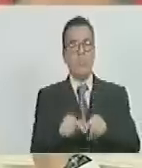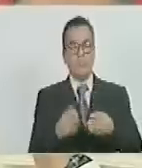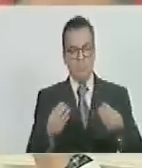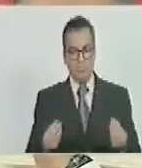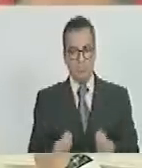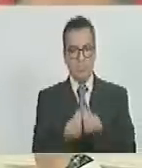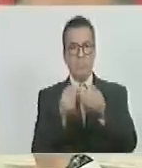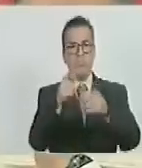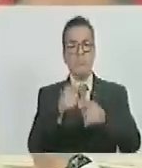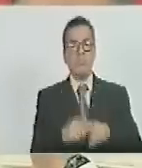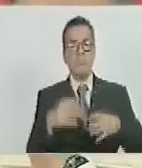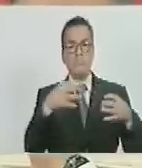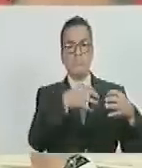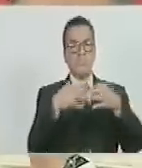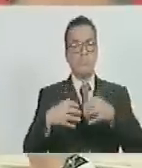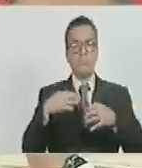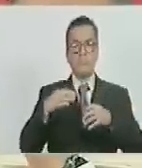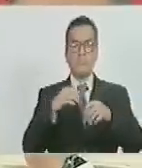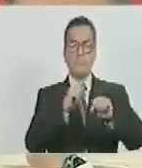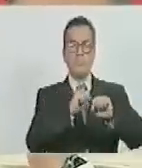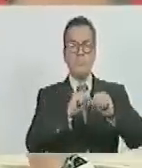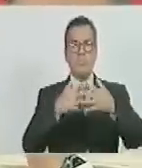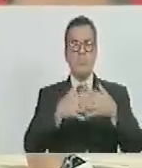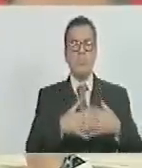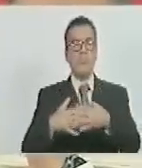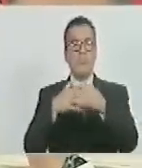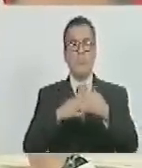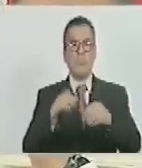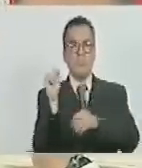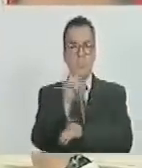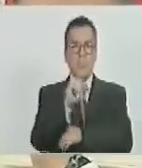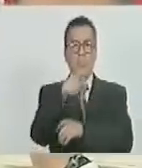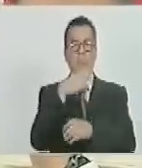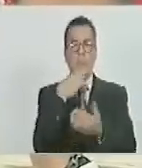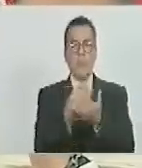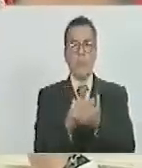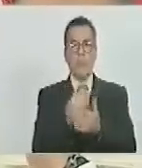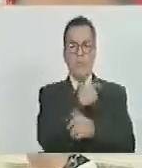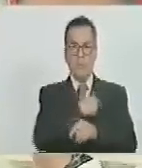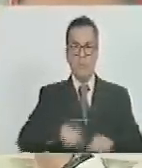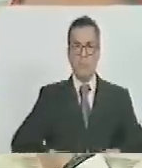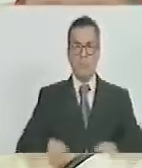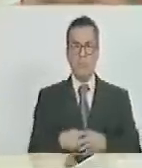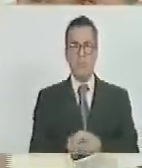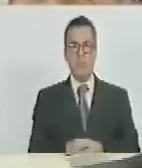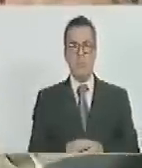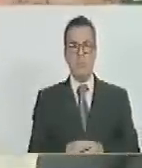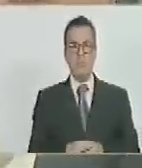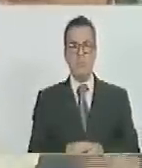seguiremos dando la batalla al imperio y así seguiremos venciendo. Agradecida, ciudadano presidente.